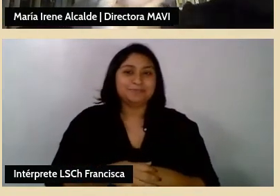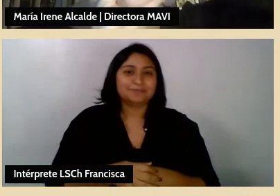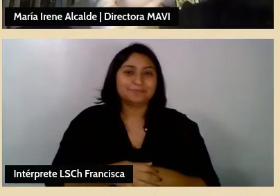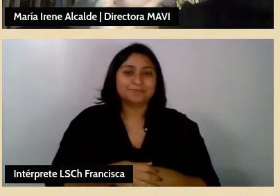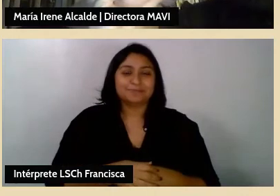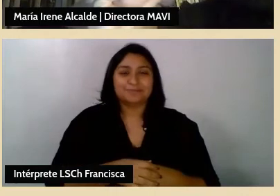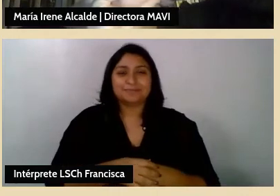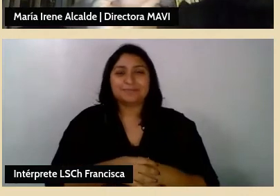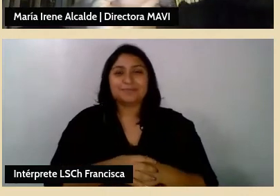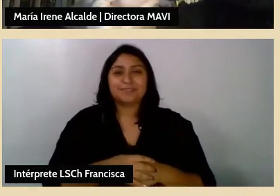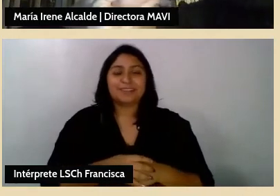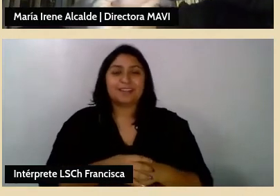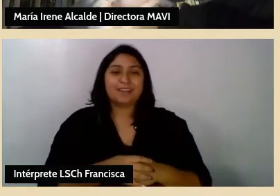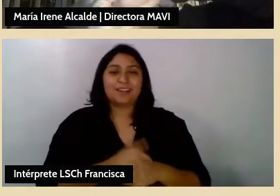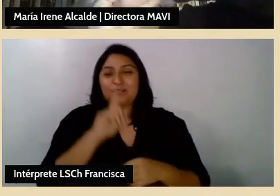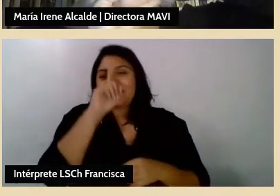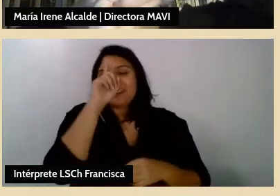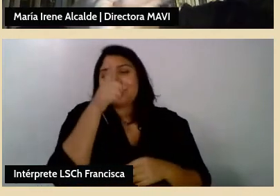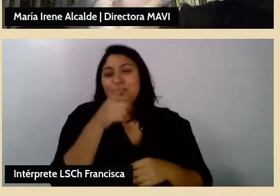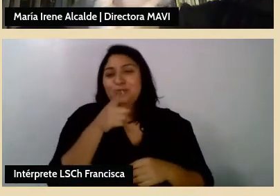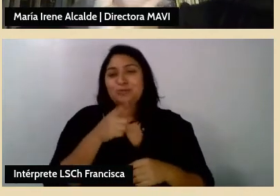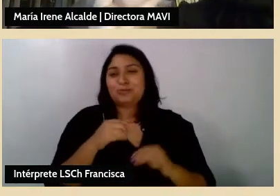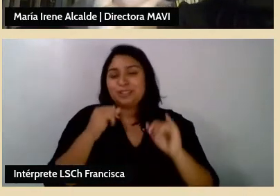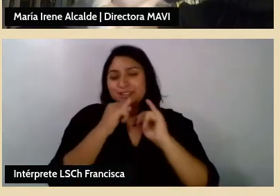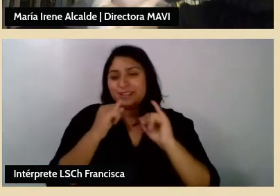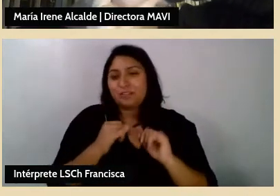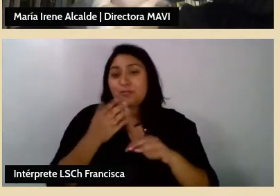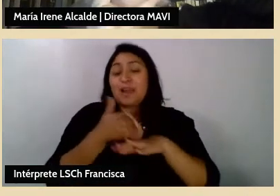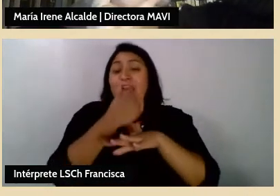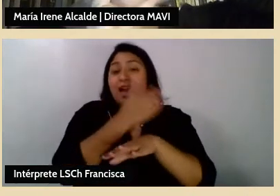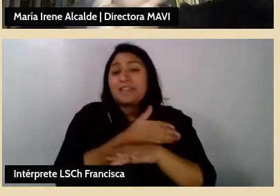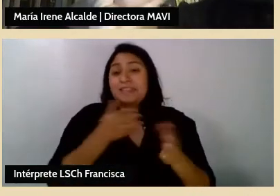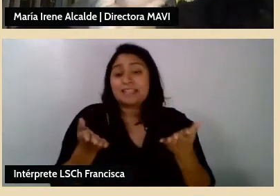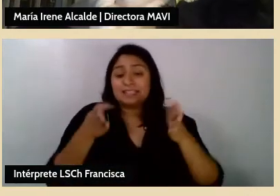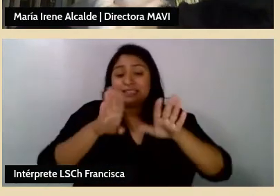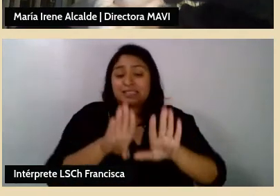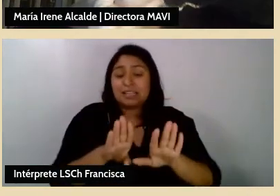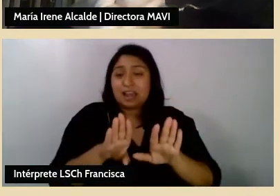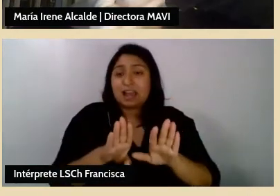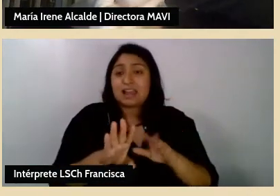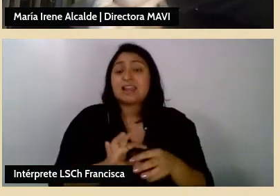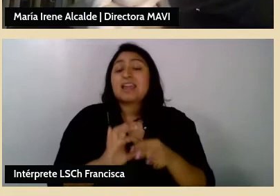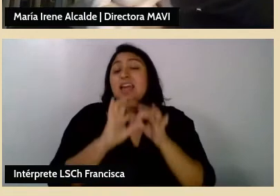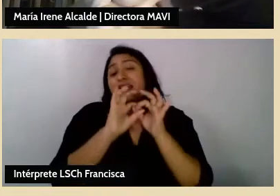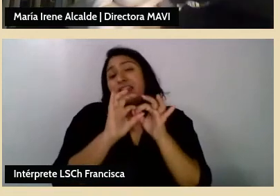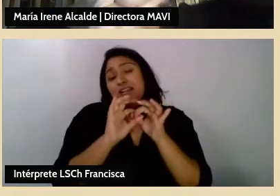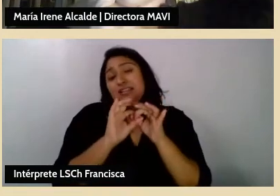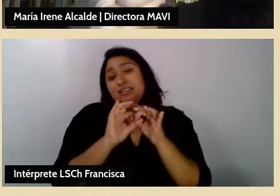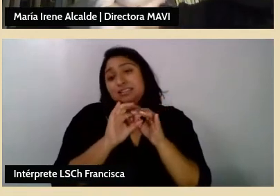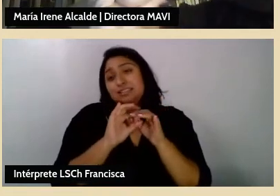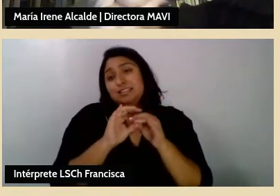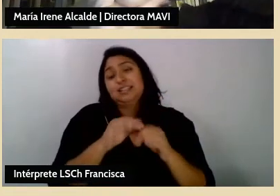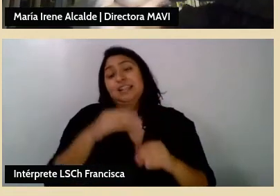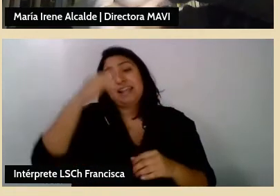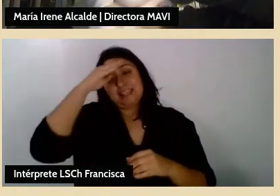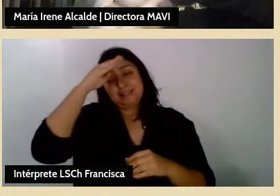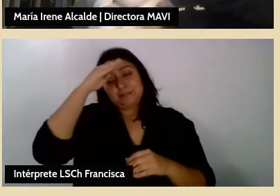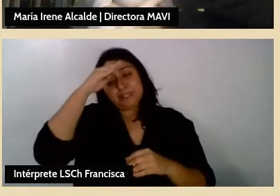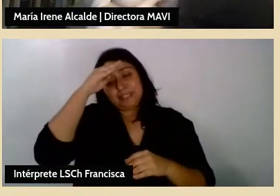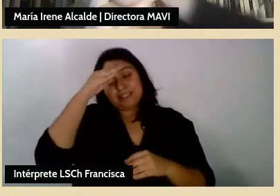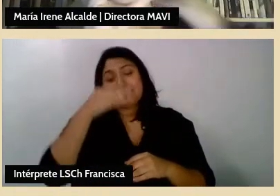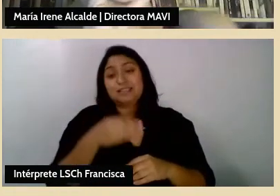formatos. Pero antes de ir cerrando y agradecer, bueno, obviamente su testimonio y experiencia con respecto a esta